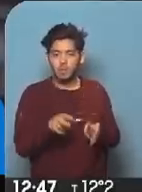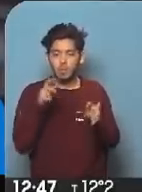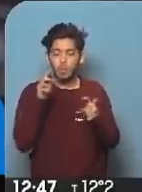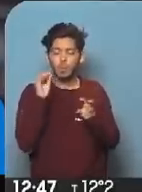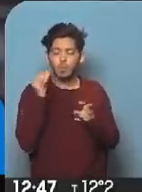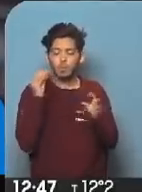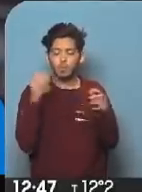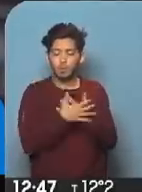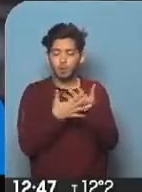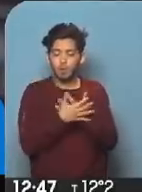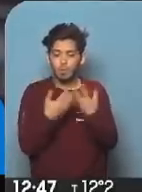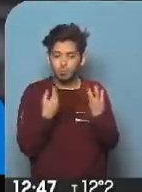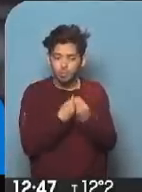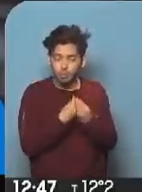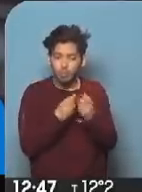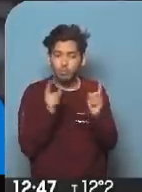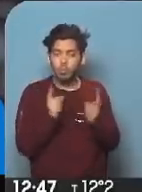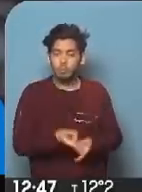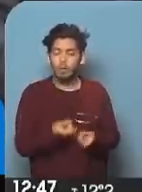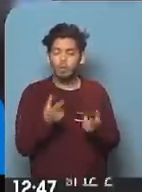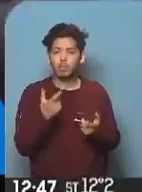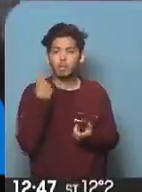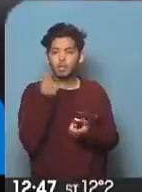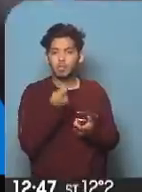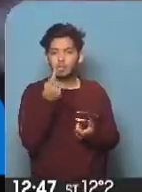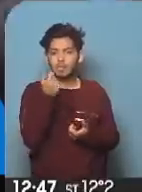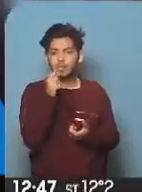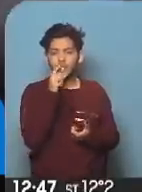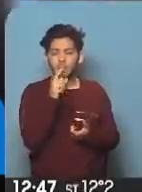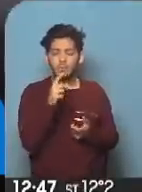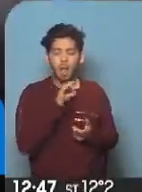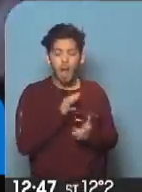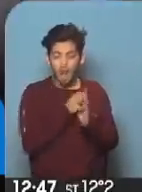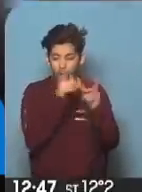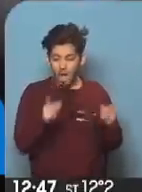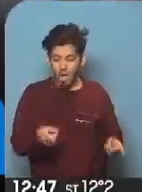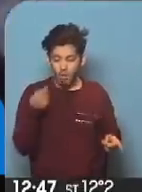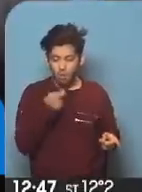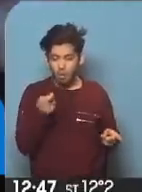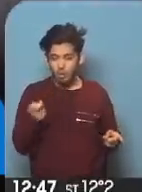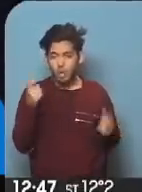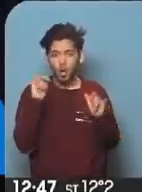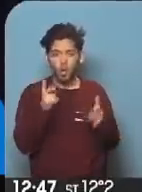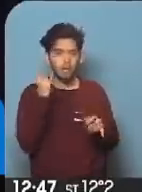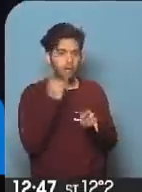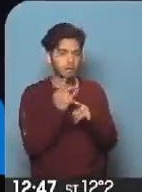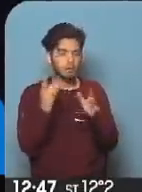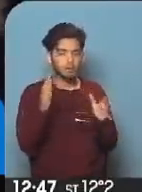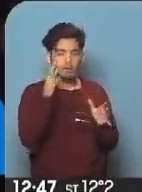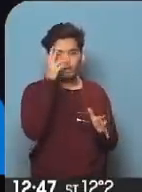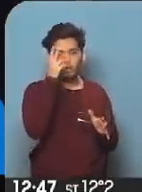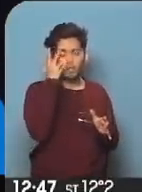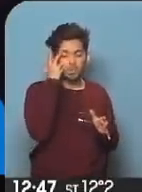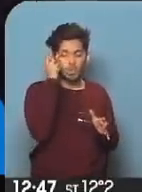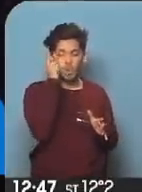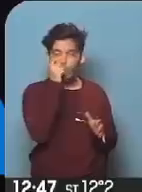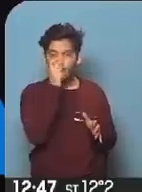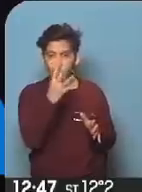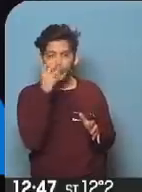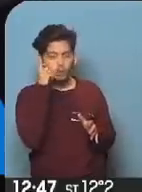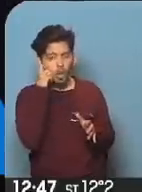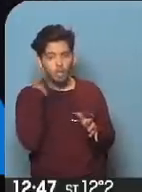es la inseguridad ciudadana. 60.000 asesinatos se cometen todos los años en Brasil, y los que mueren son jóvenes entre 18 y 24 años, y Bolsonaro